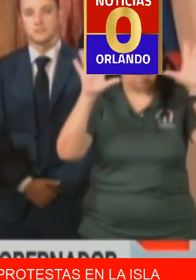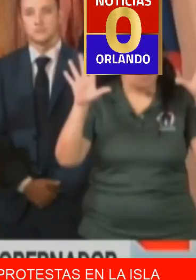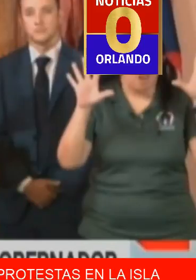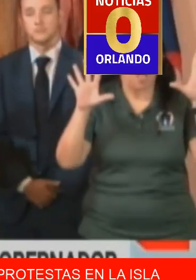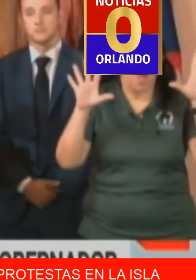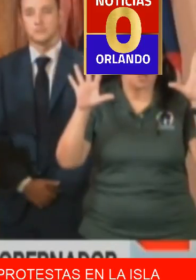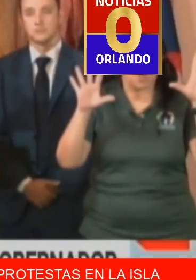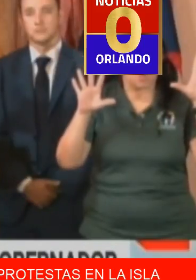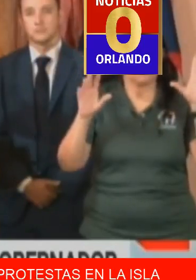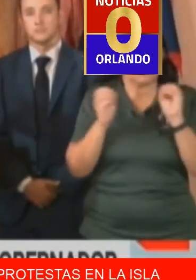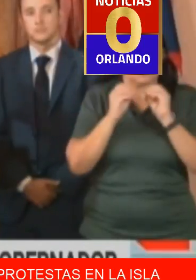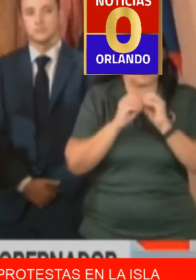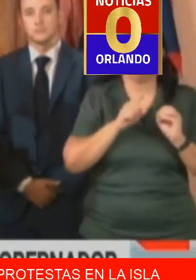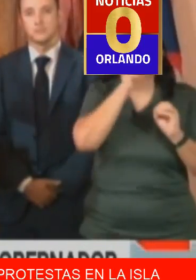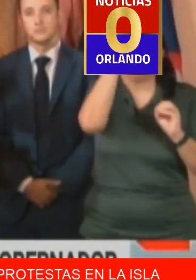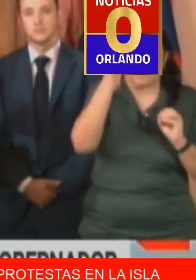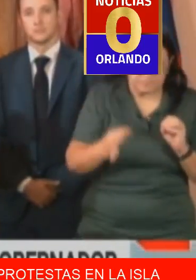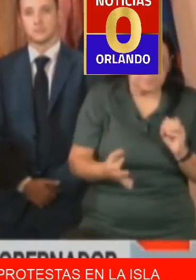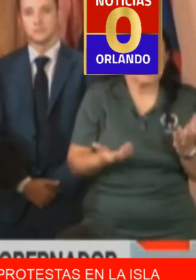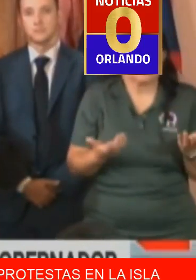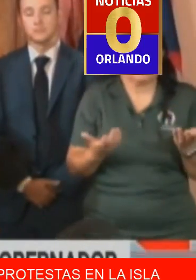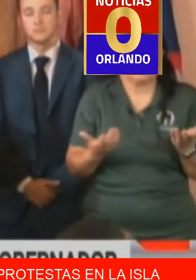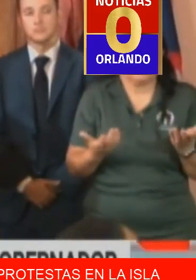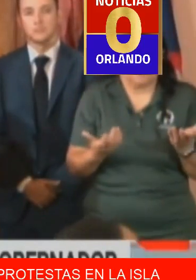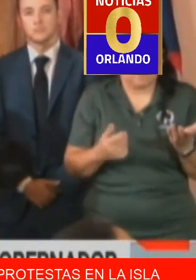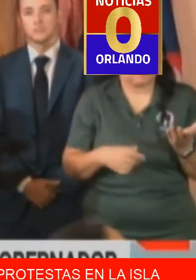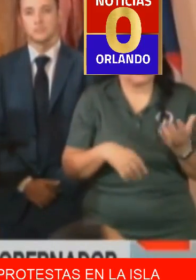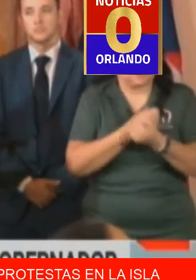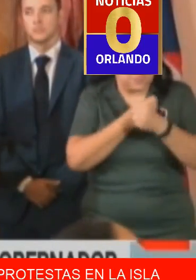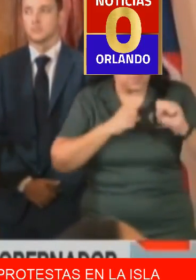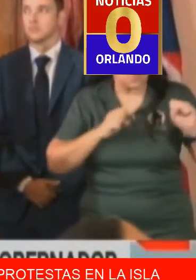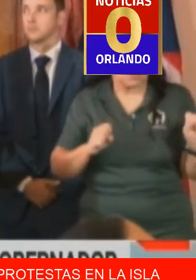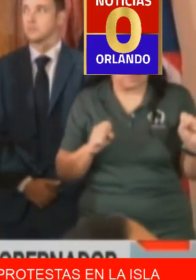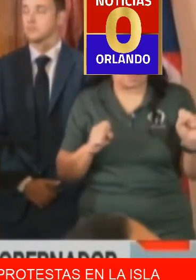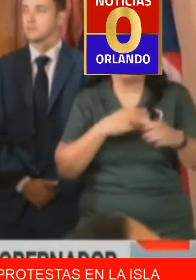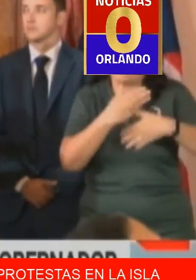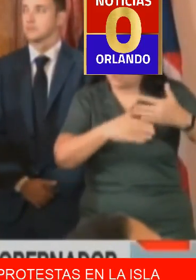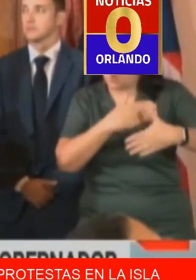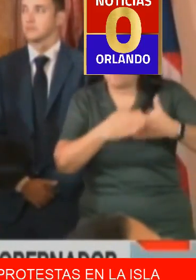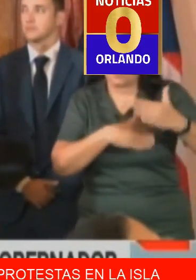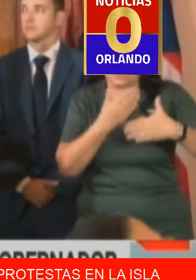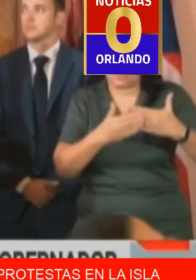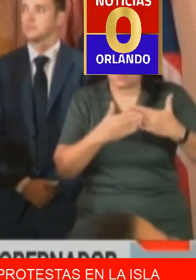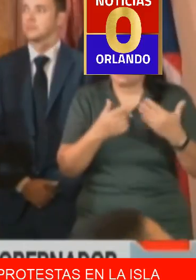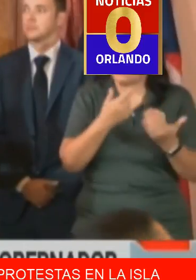y mayor certeza y visibilidad para todo este proceso. ¿Cuál es mi aspiración?